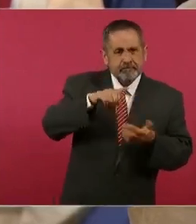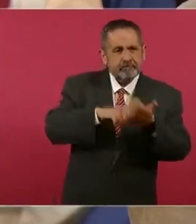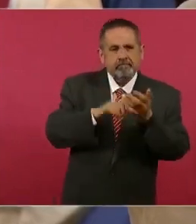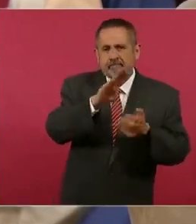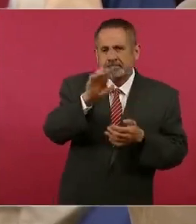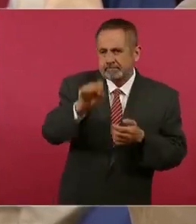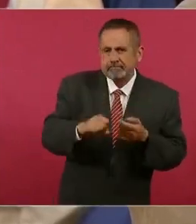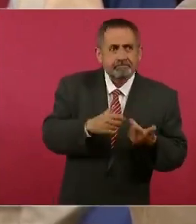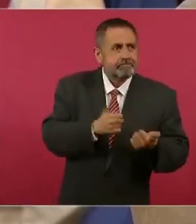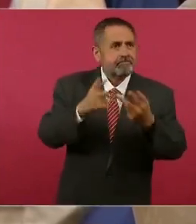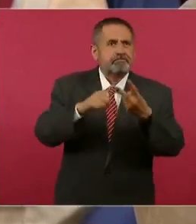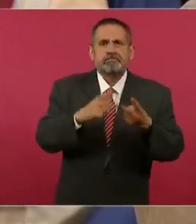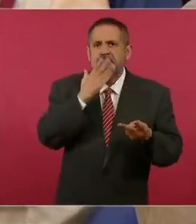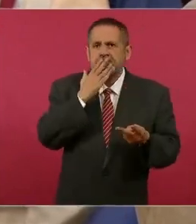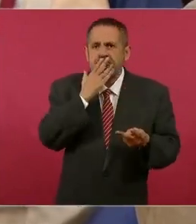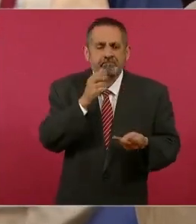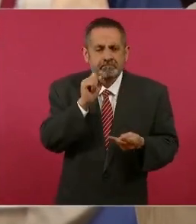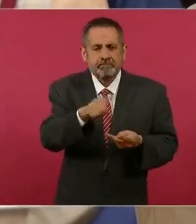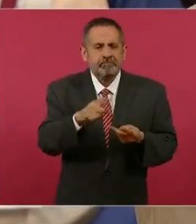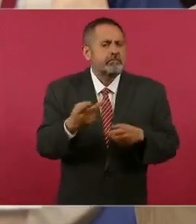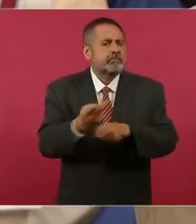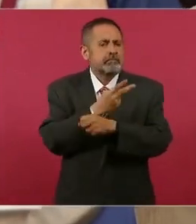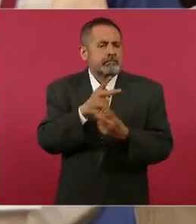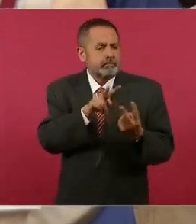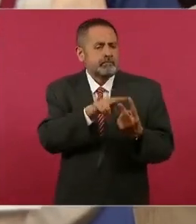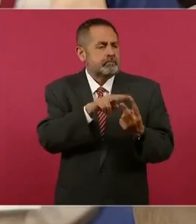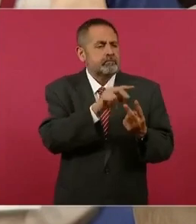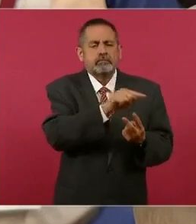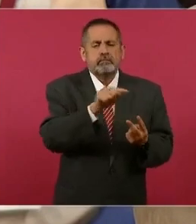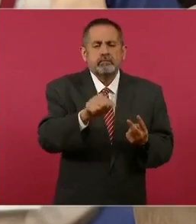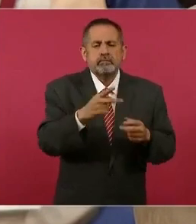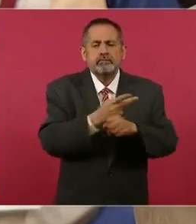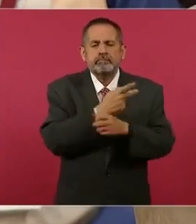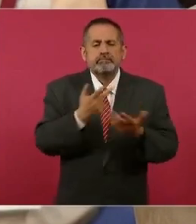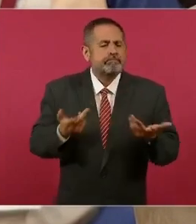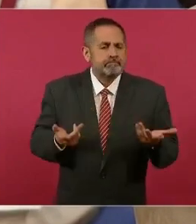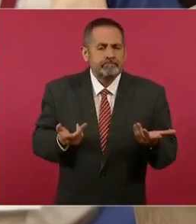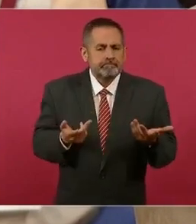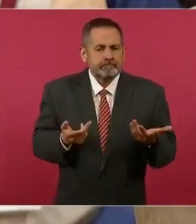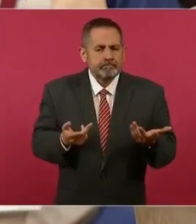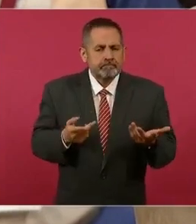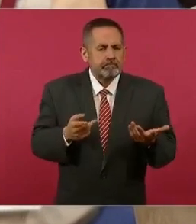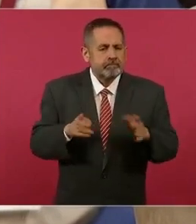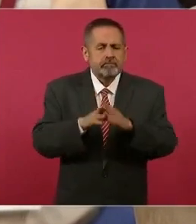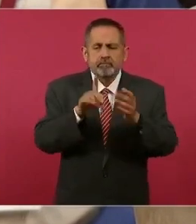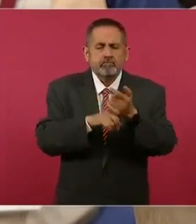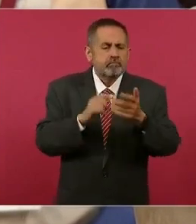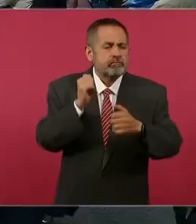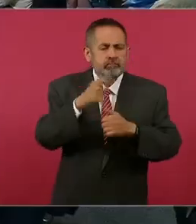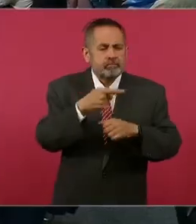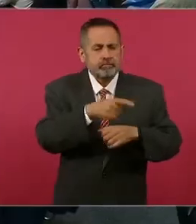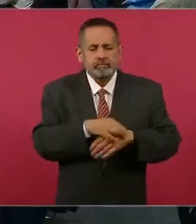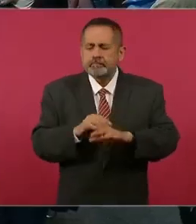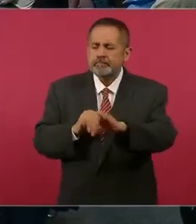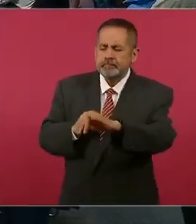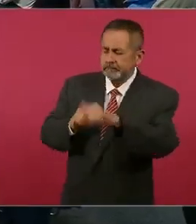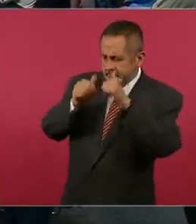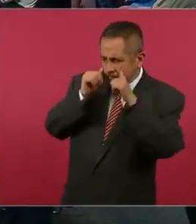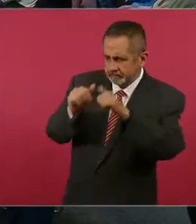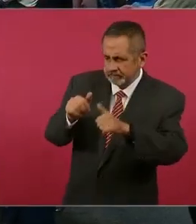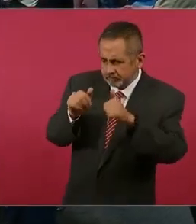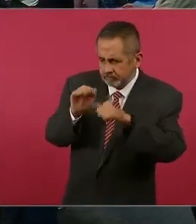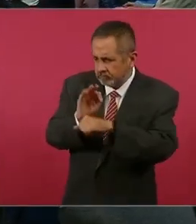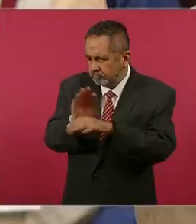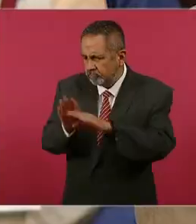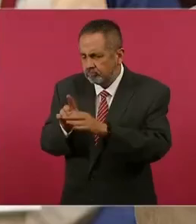California Sur, Sonora. ¿Qué va a pasar con estas personas que llevan estos amparos? Atendiendo todo eso. Pero ¿cuándo